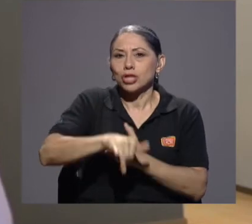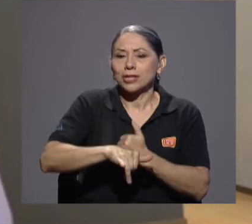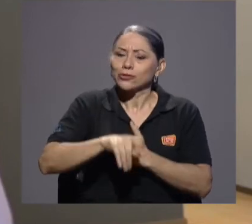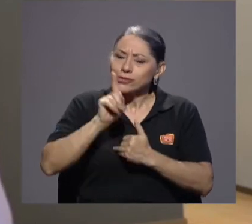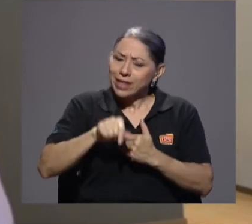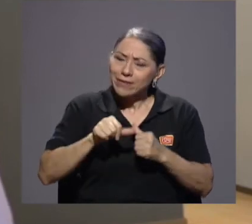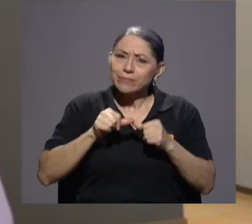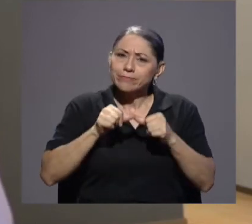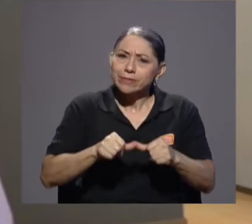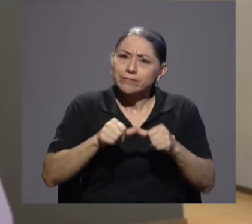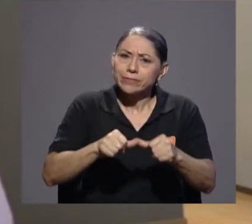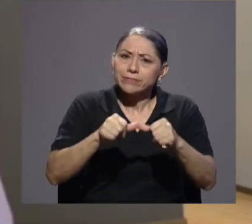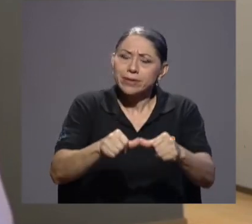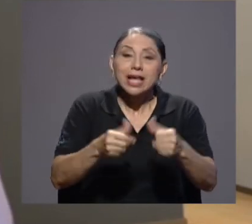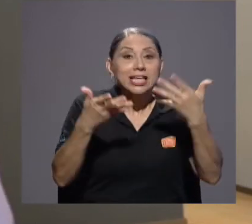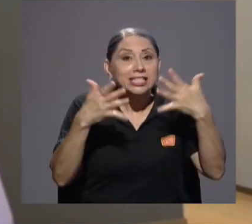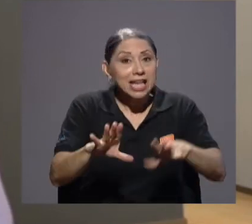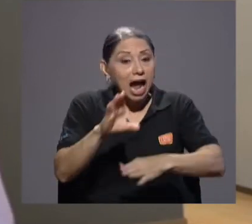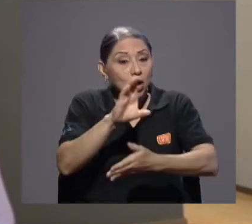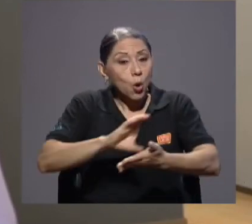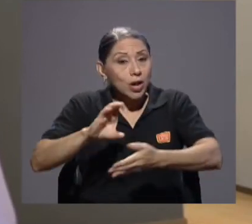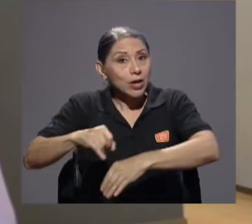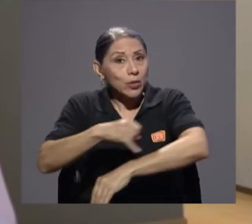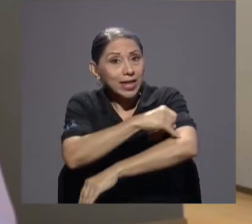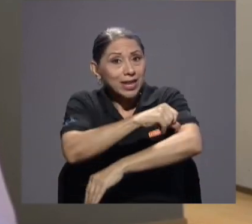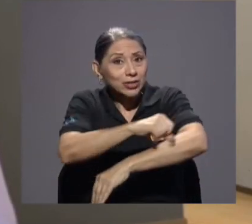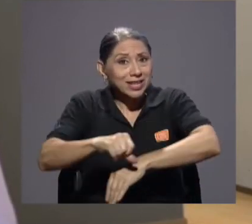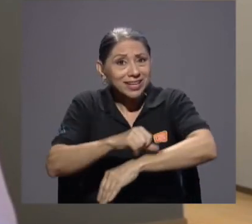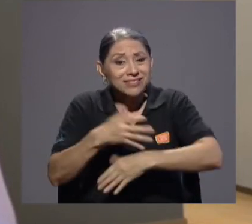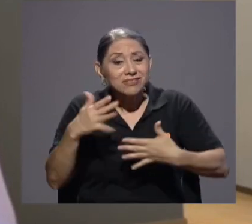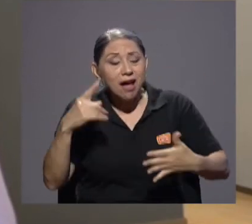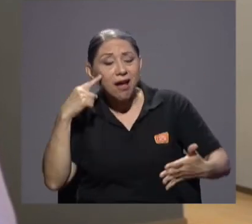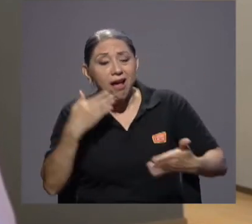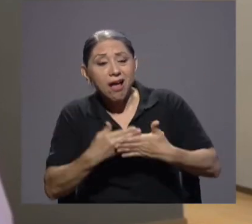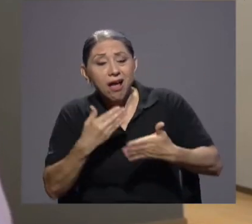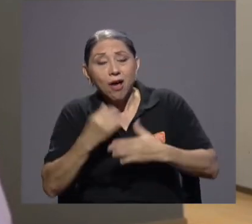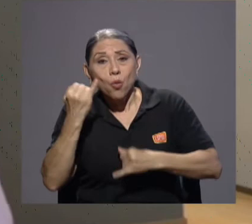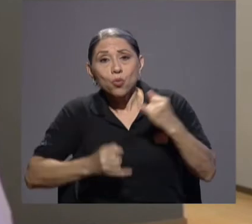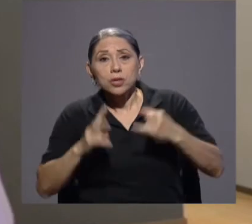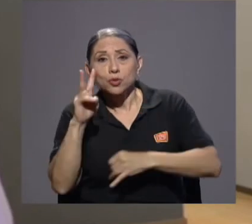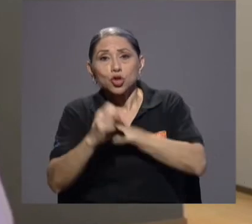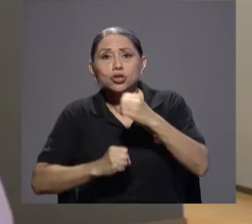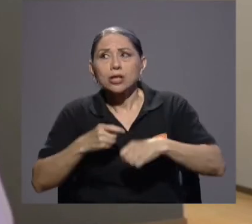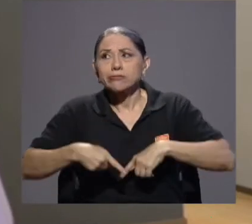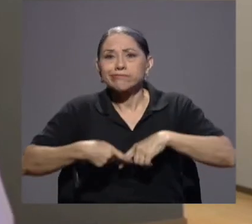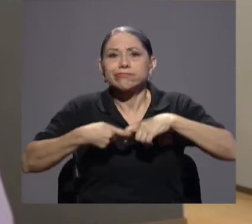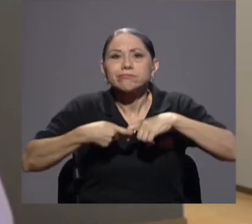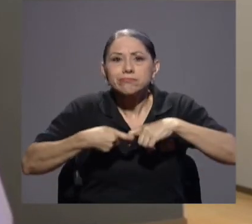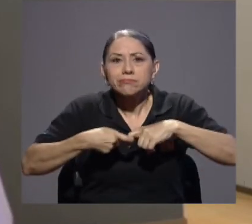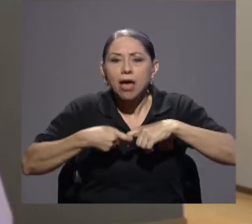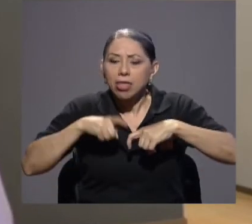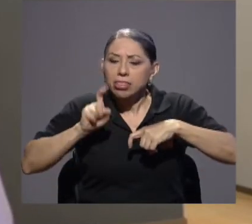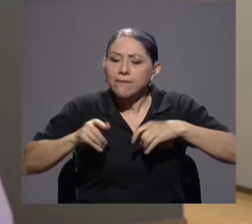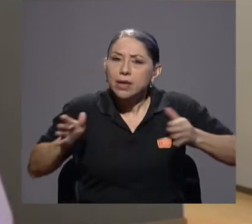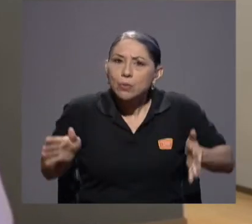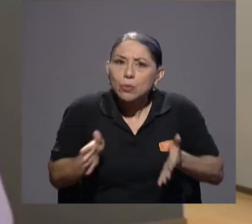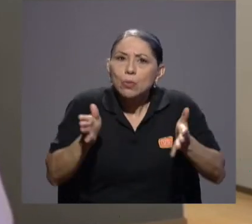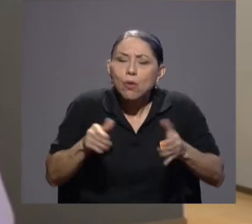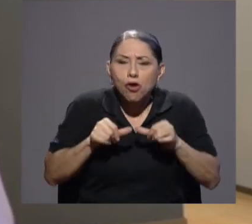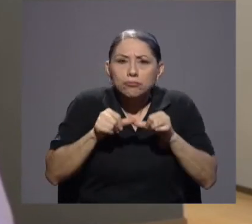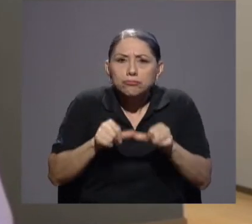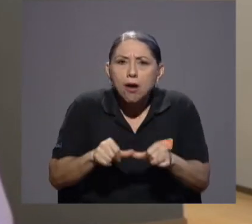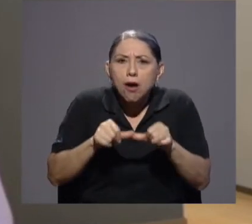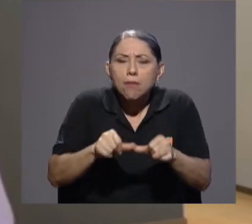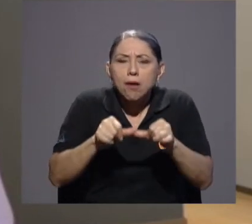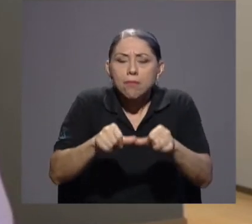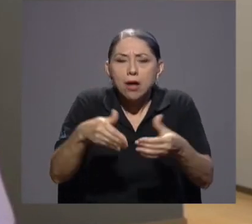datos del colegio reflejan cómo esto se ha paralizado en los últimos 2 años. Hay que darle un impulso para que nuevas obras públicas de infraestructura